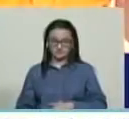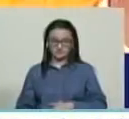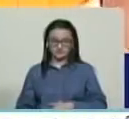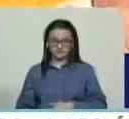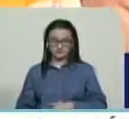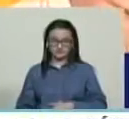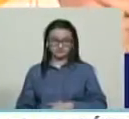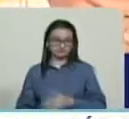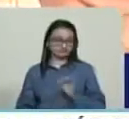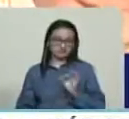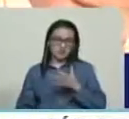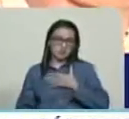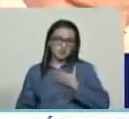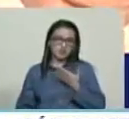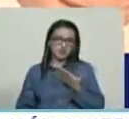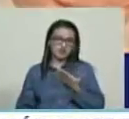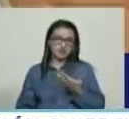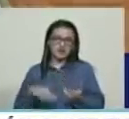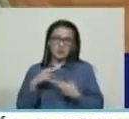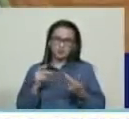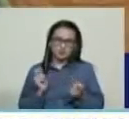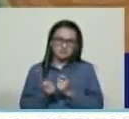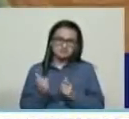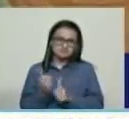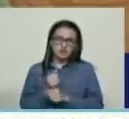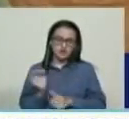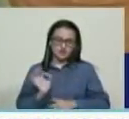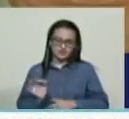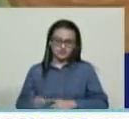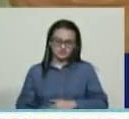No vamos a lograr una revolución.